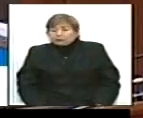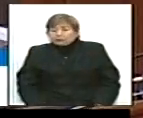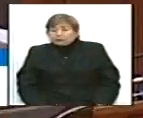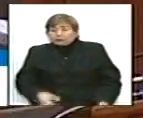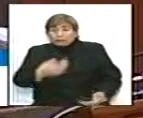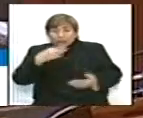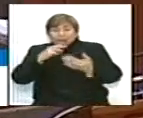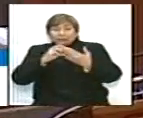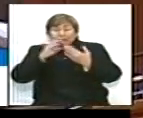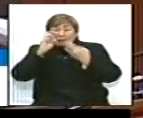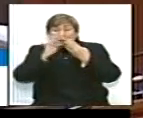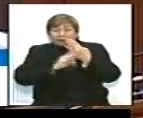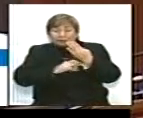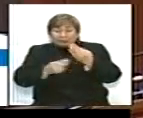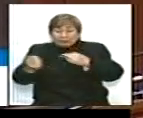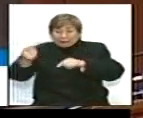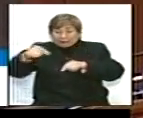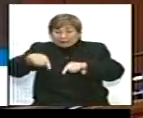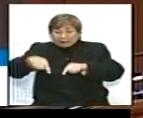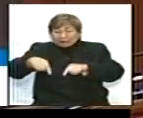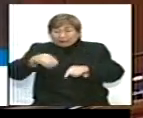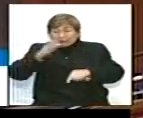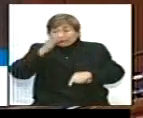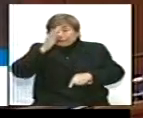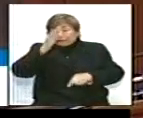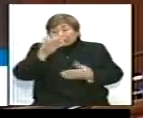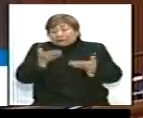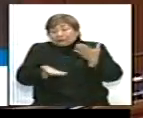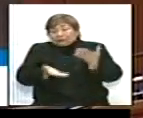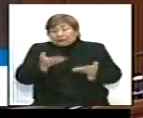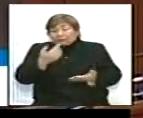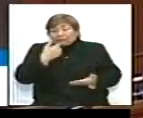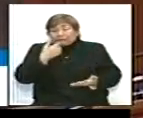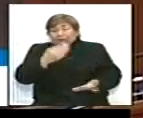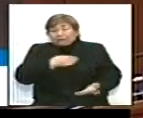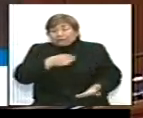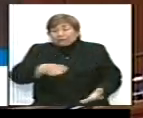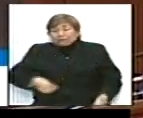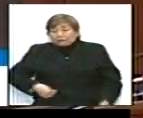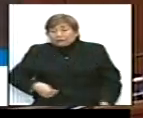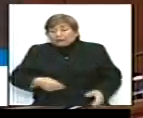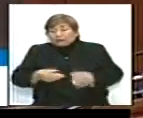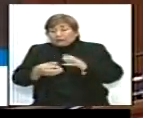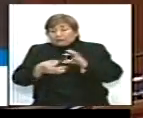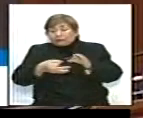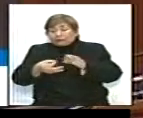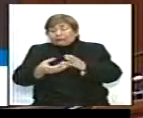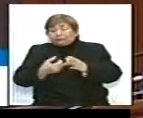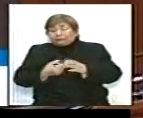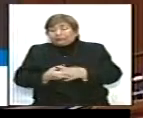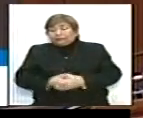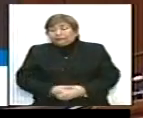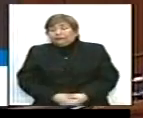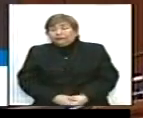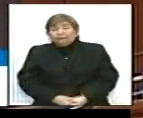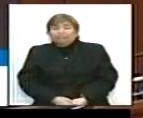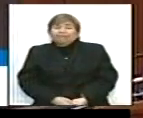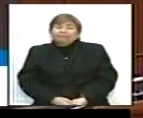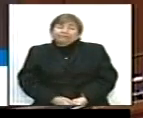Es los proyectos que van a venir a nuestro país futuramente, mencionó el ministro de Economía.